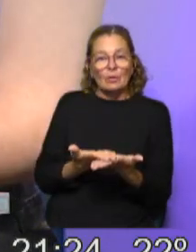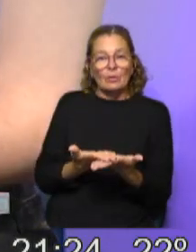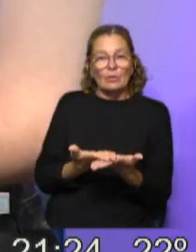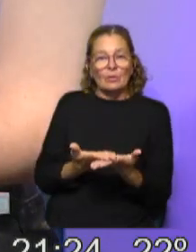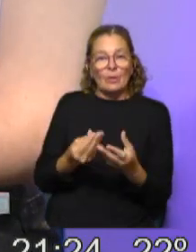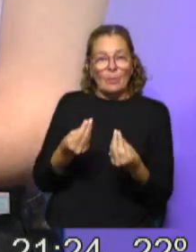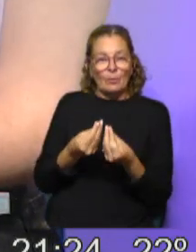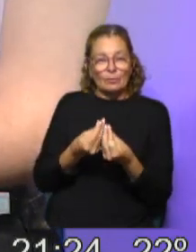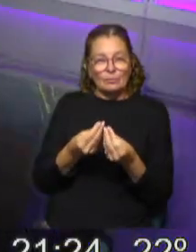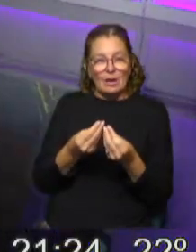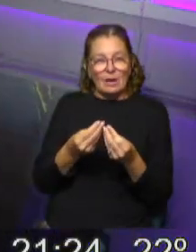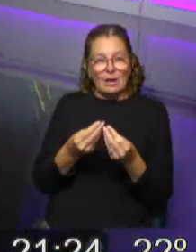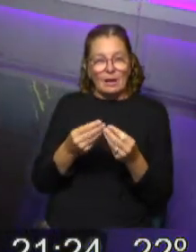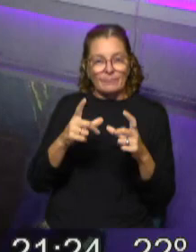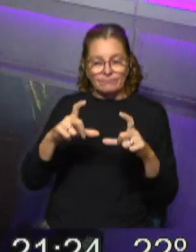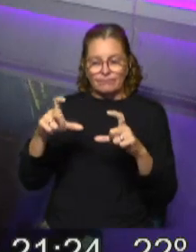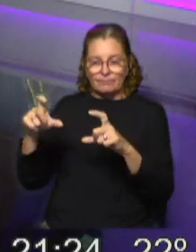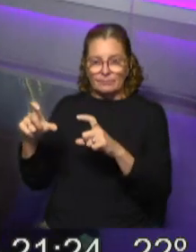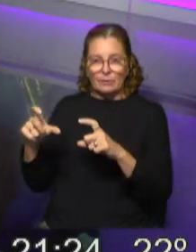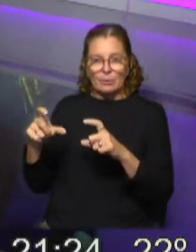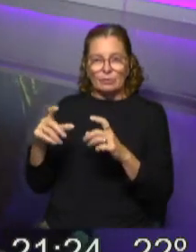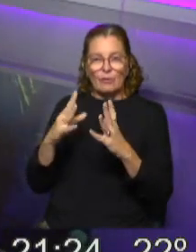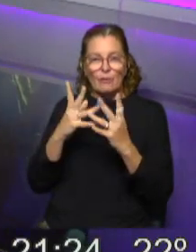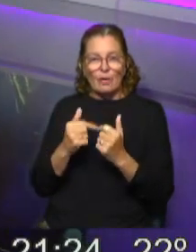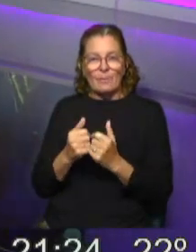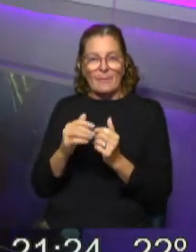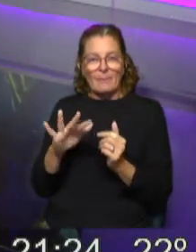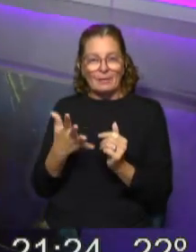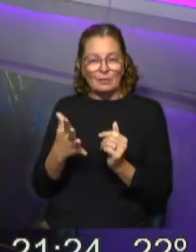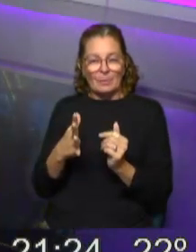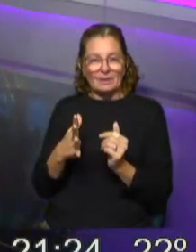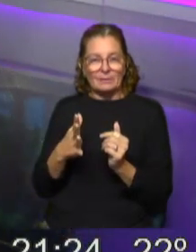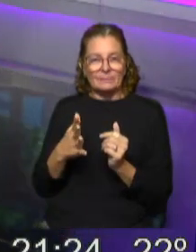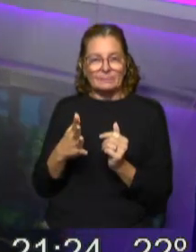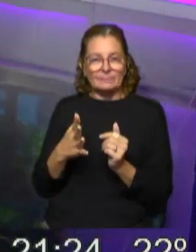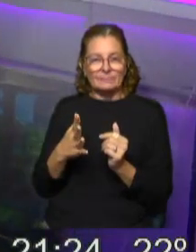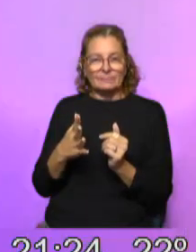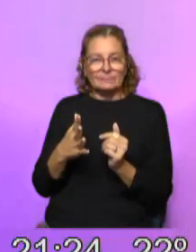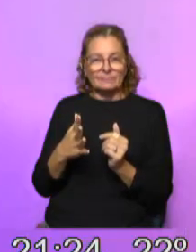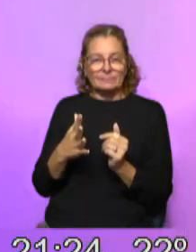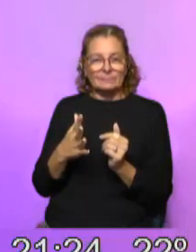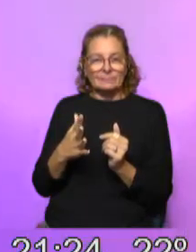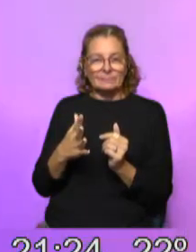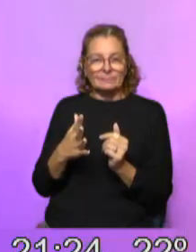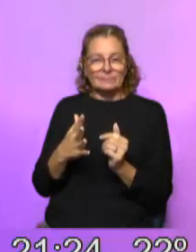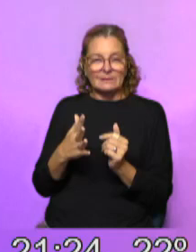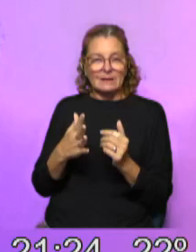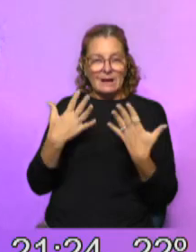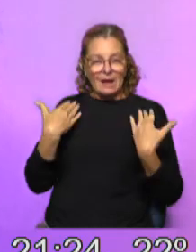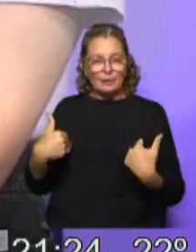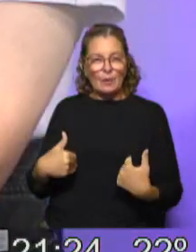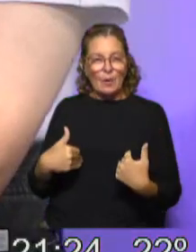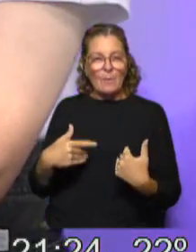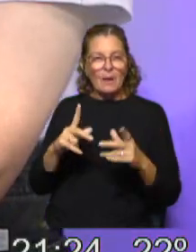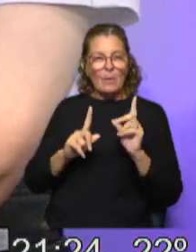un montón de imágenes para los personajes, con su estilo y más o menos como la ropa o cosas